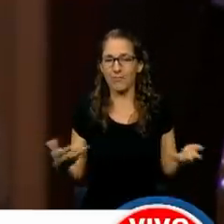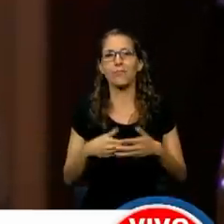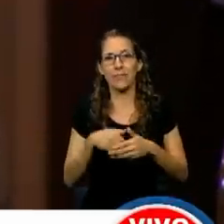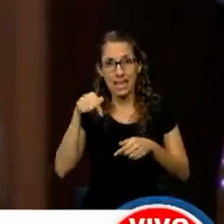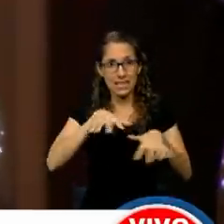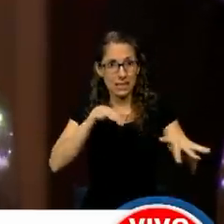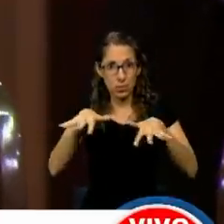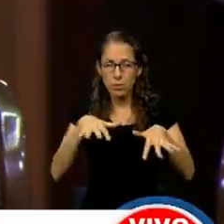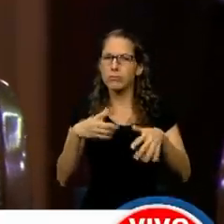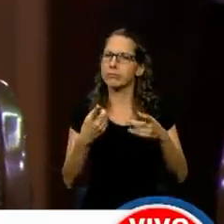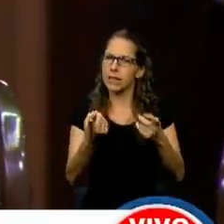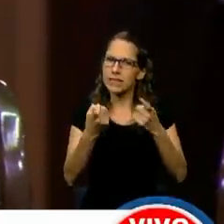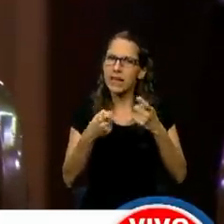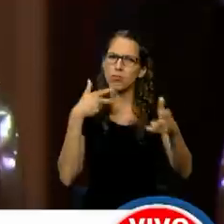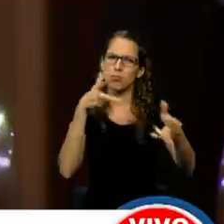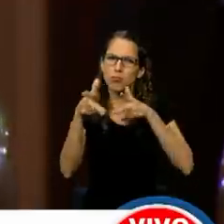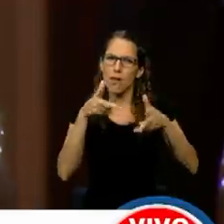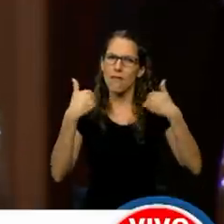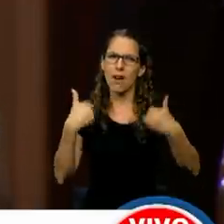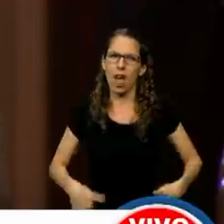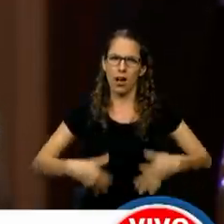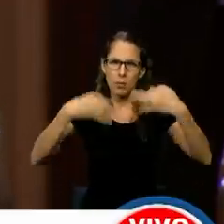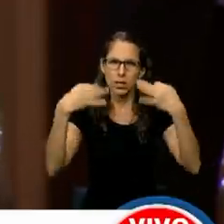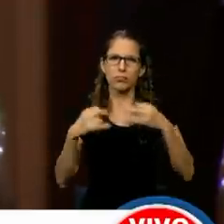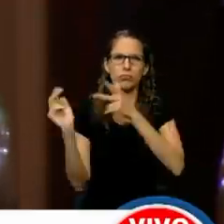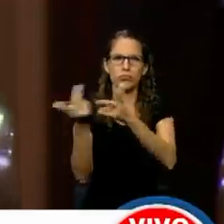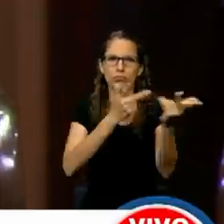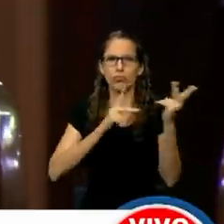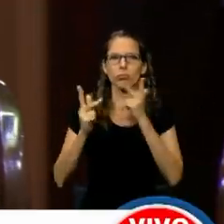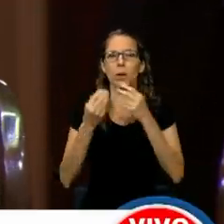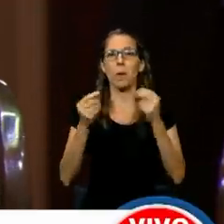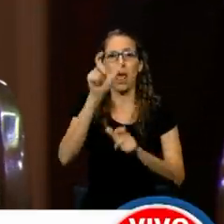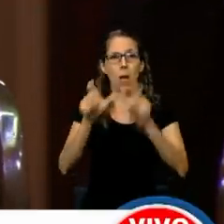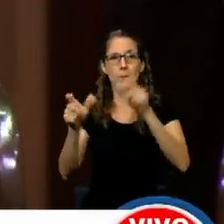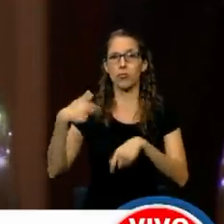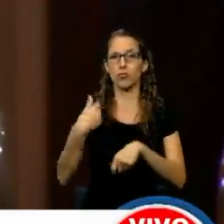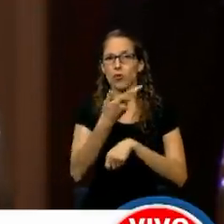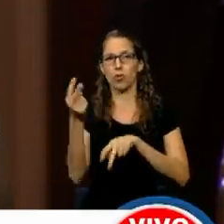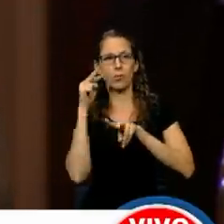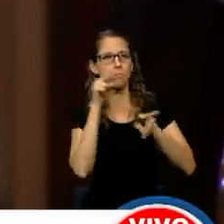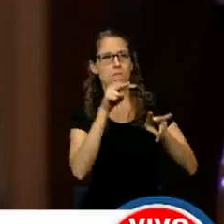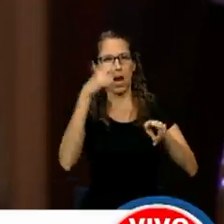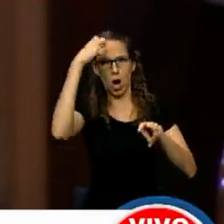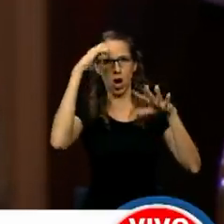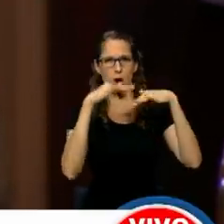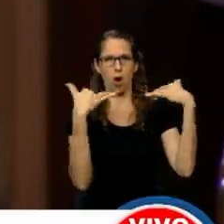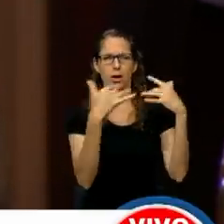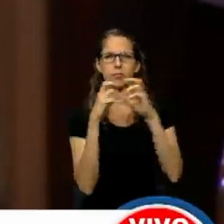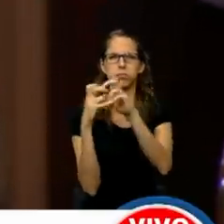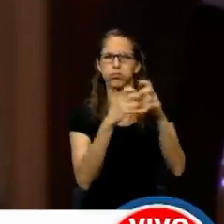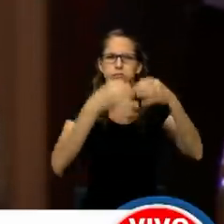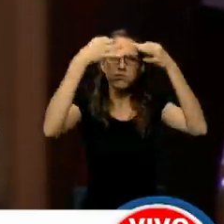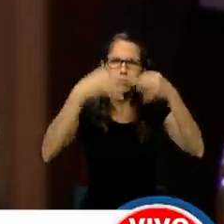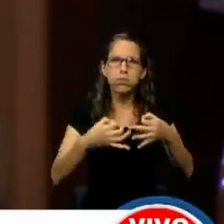debate pero un debate con honestidad para que la sociedad nos vea discutiendo las cosas de fondo hacia